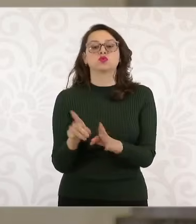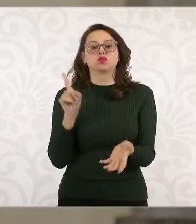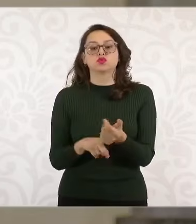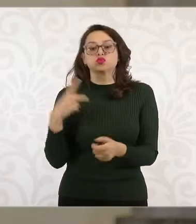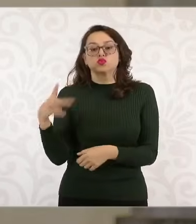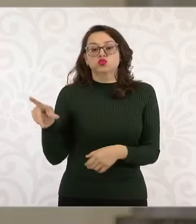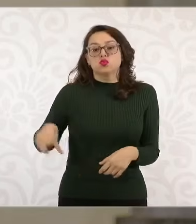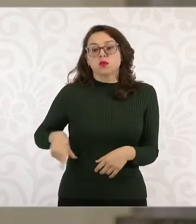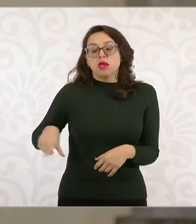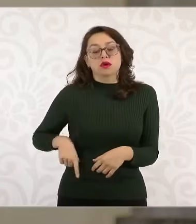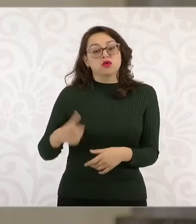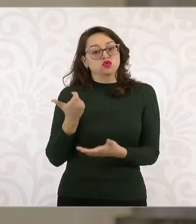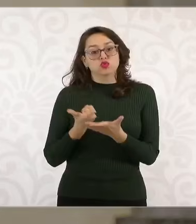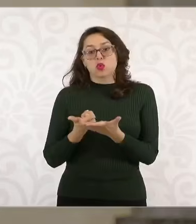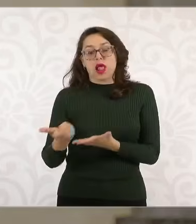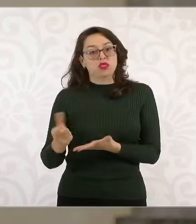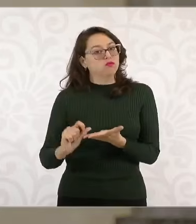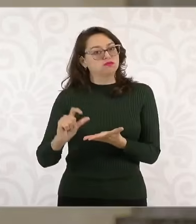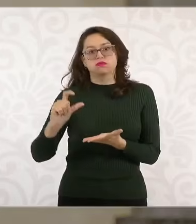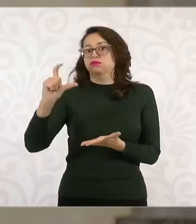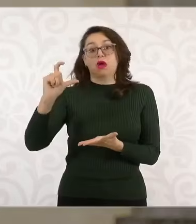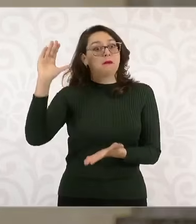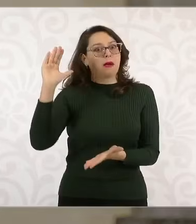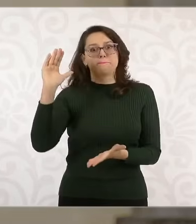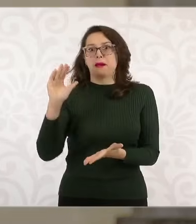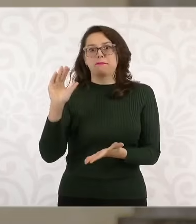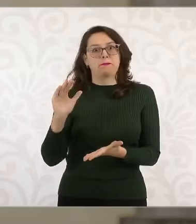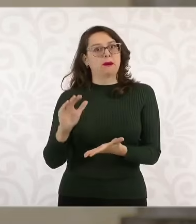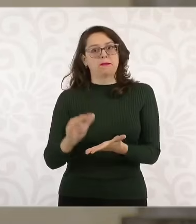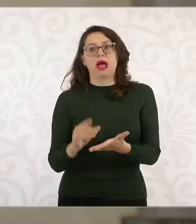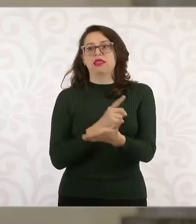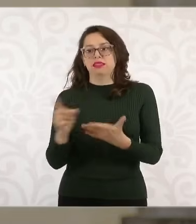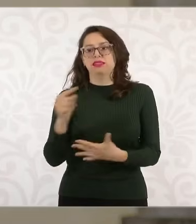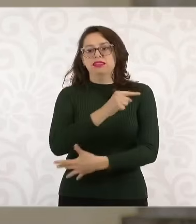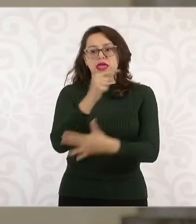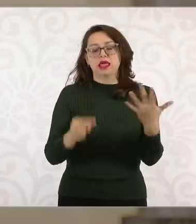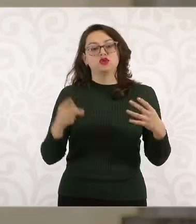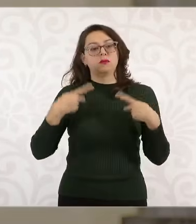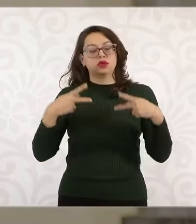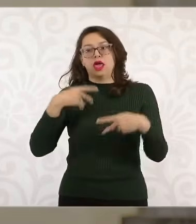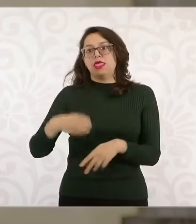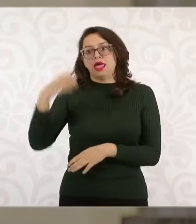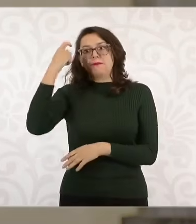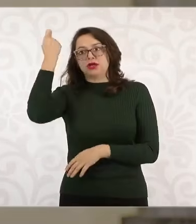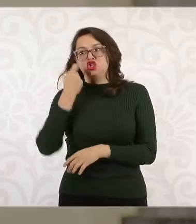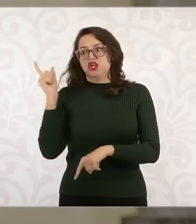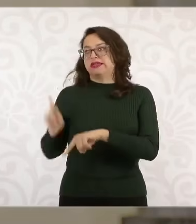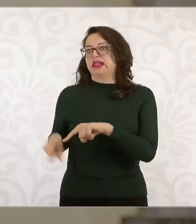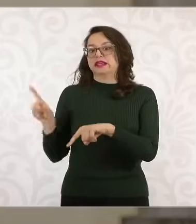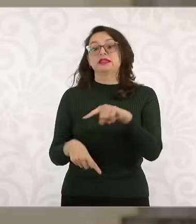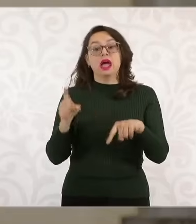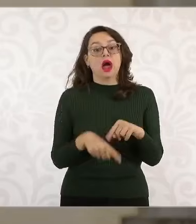y recortes monumentales, incluso quitando muchas veces las pensiones a adultos y adultas mayores, ha